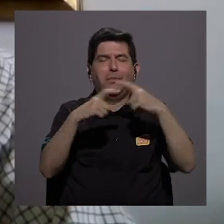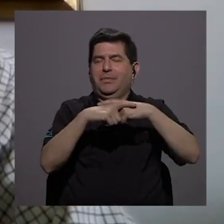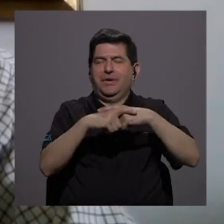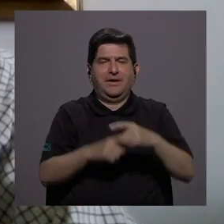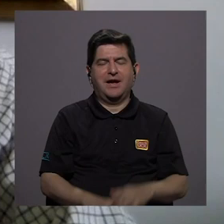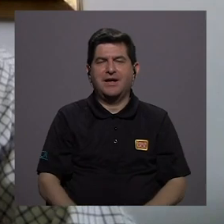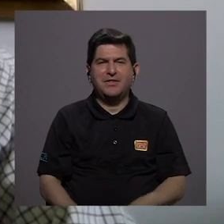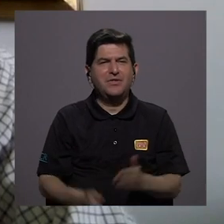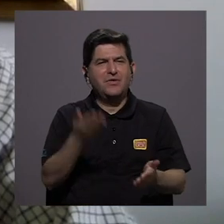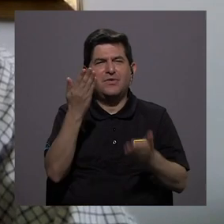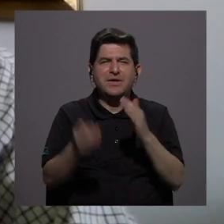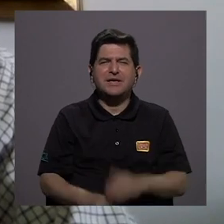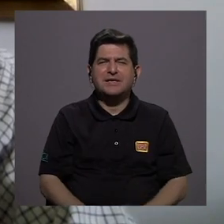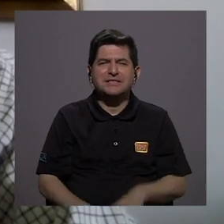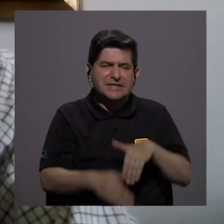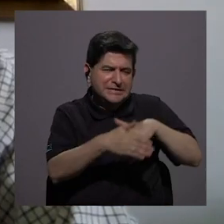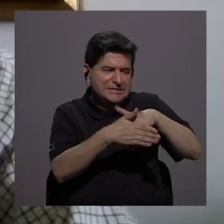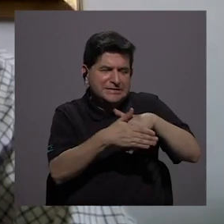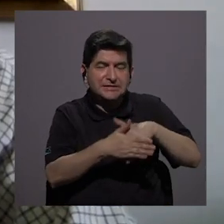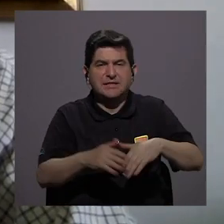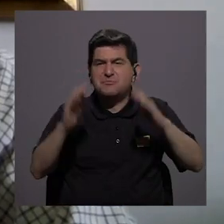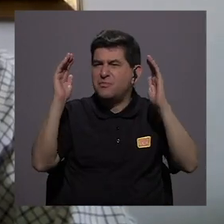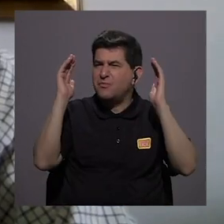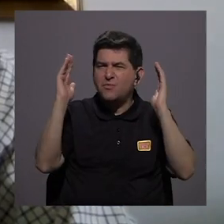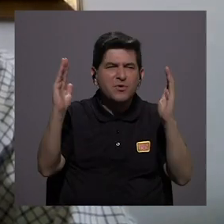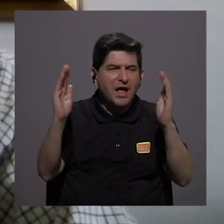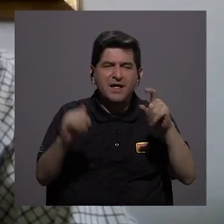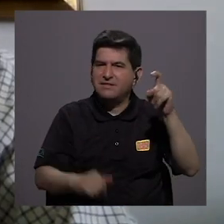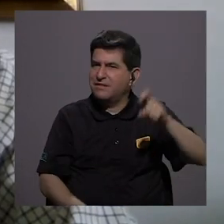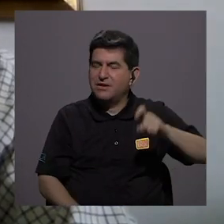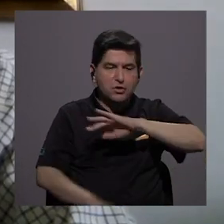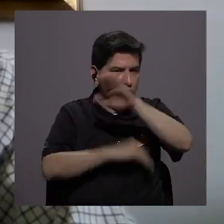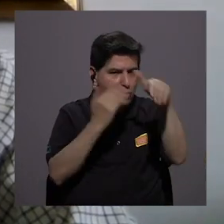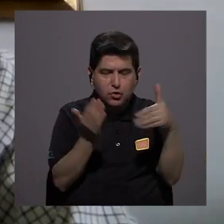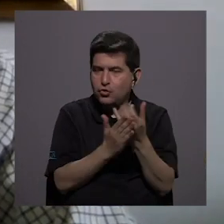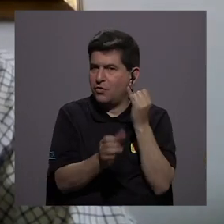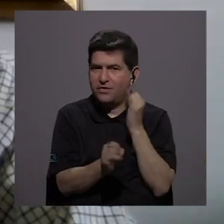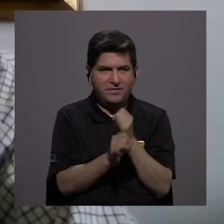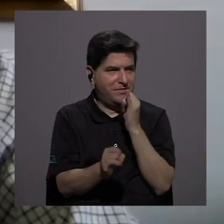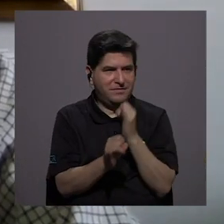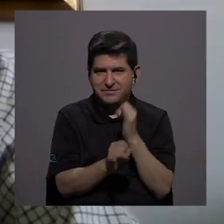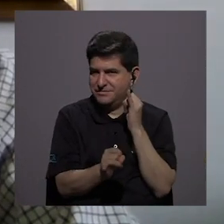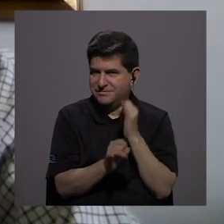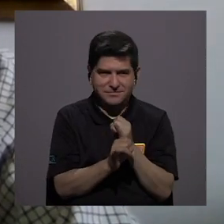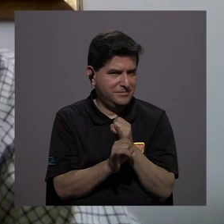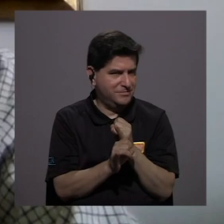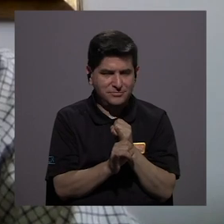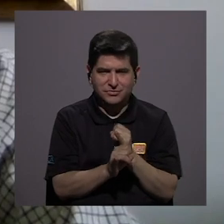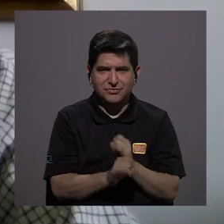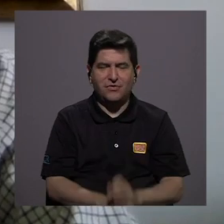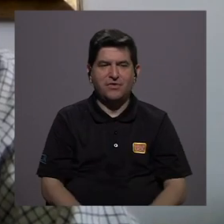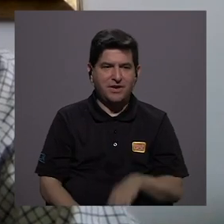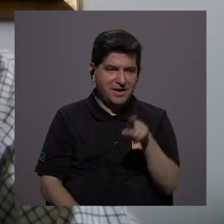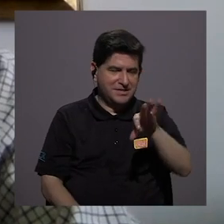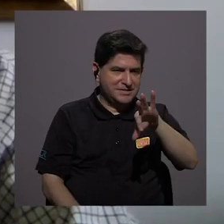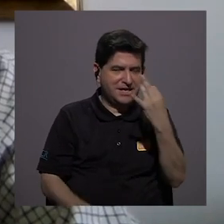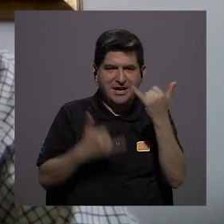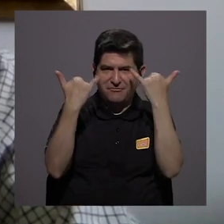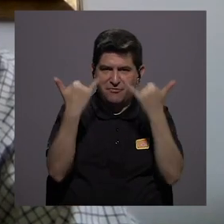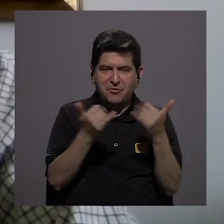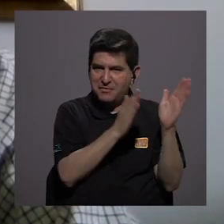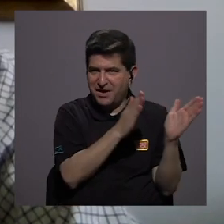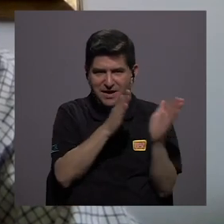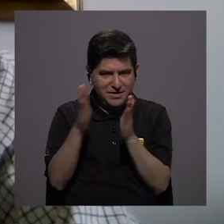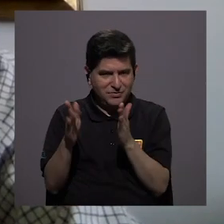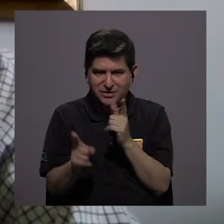muy anquilosado. Entiendo. Es decir, es grande y no necesariamente todas las instituciones deberían estar en la forma que están